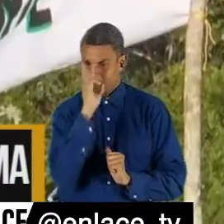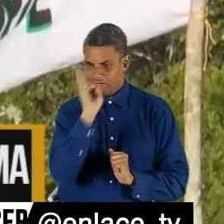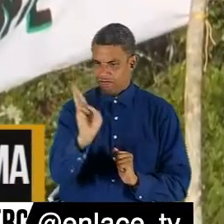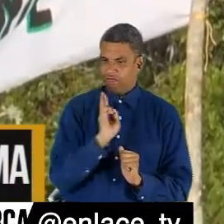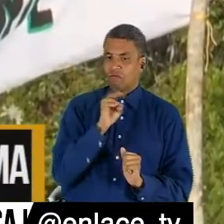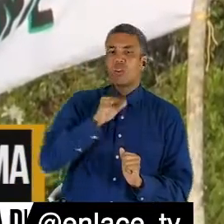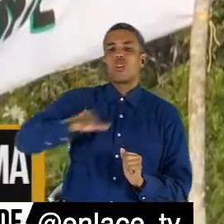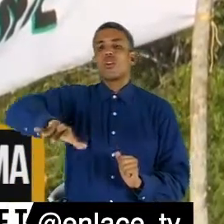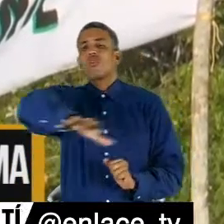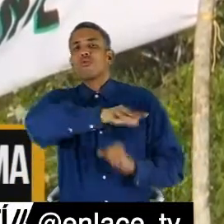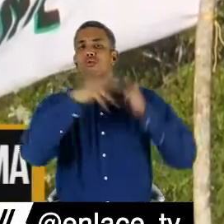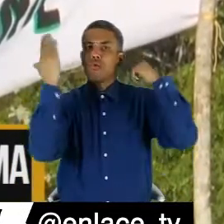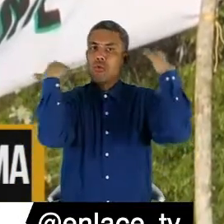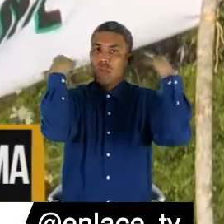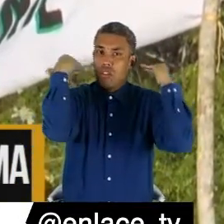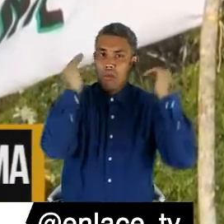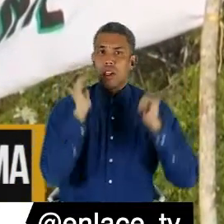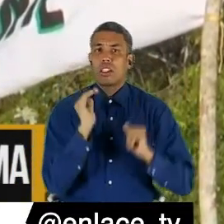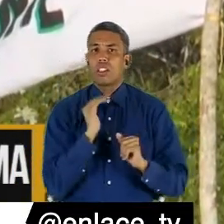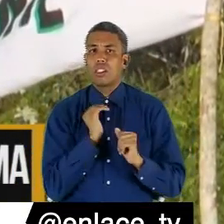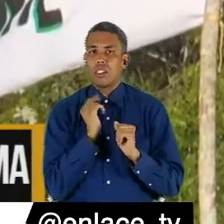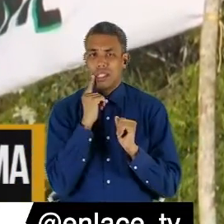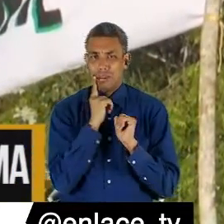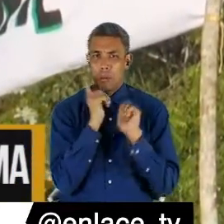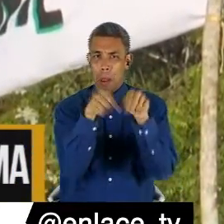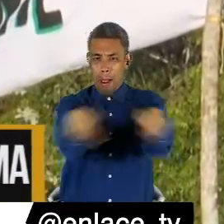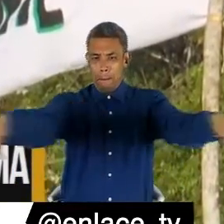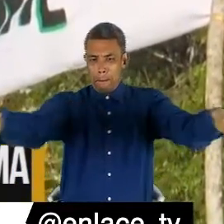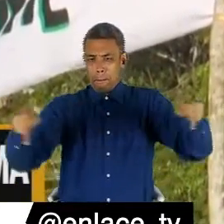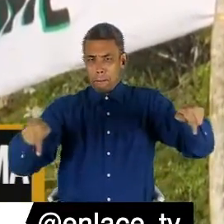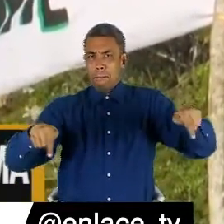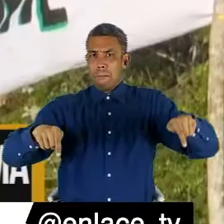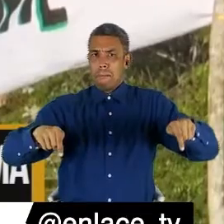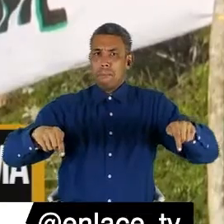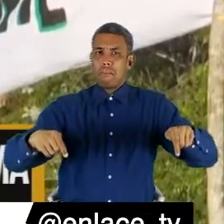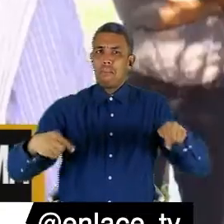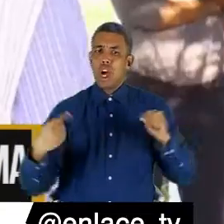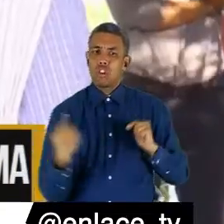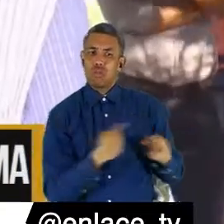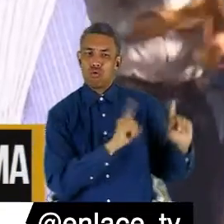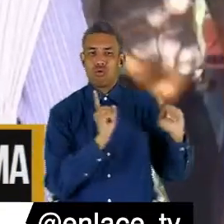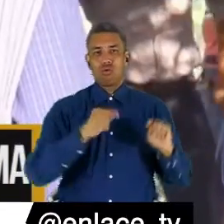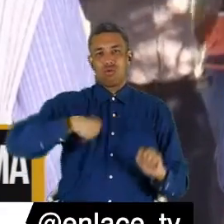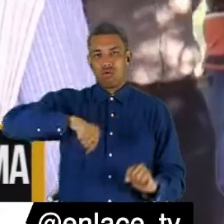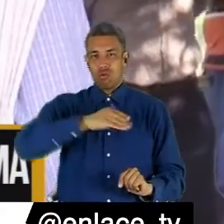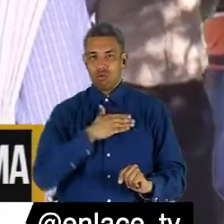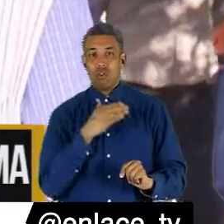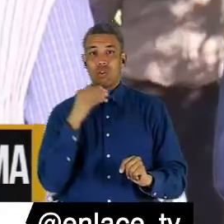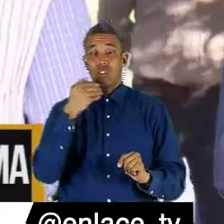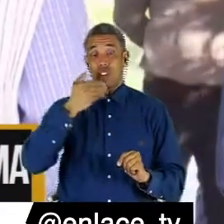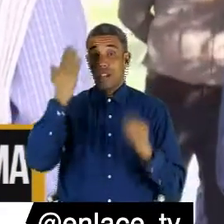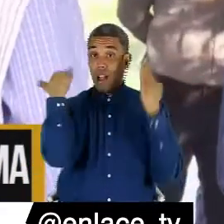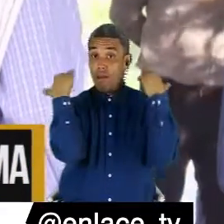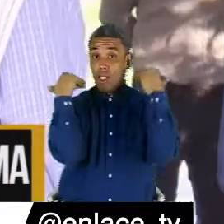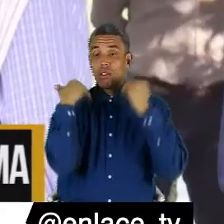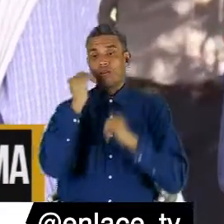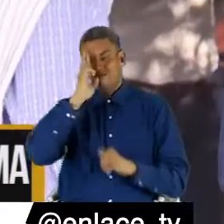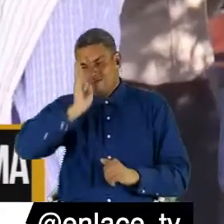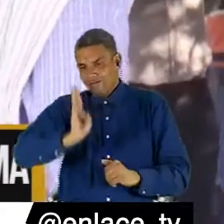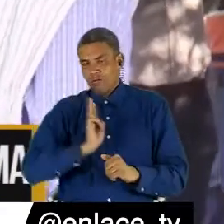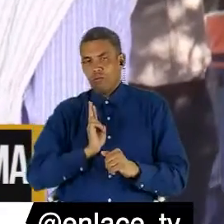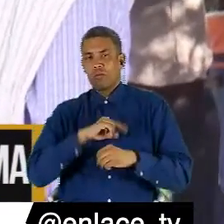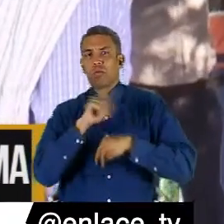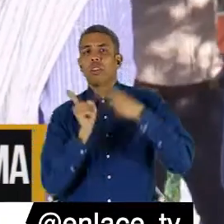reserva campesina y las zonas de territorios campesinos agroalimentarios. Y la otra es la parte de